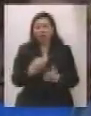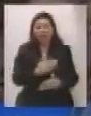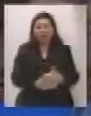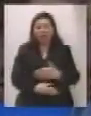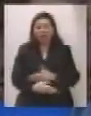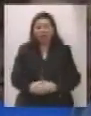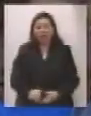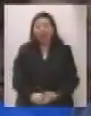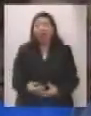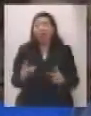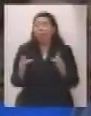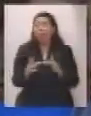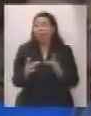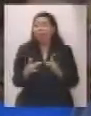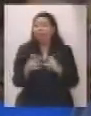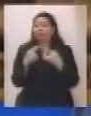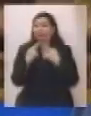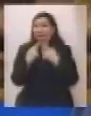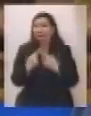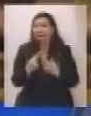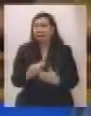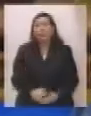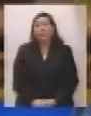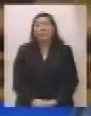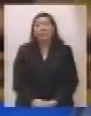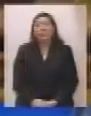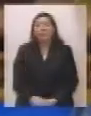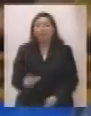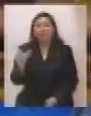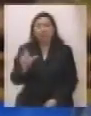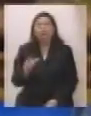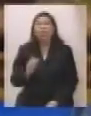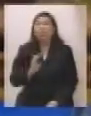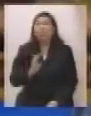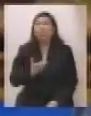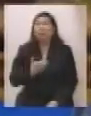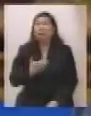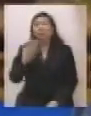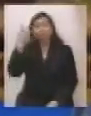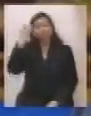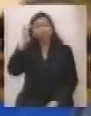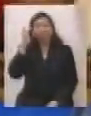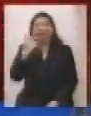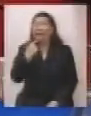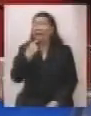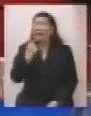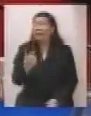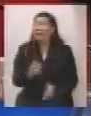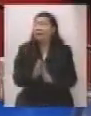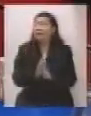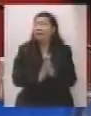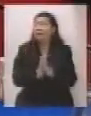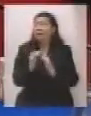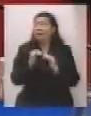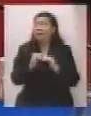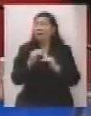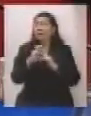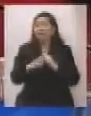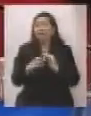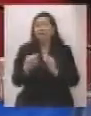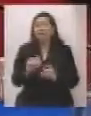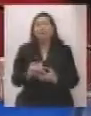como ente rector resultados efectivos del modelo de gestión soy capaz y estadísticas de beneficiados en el marco de los programas